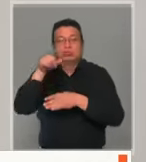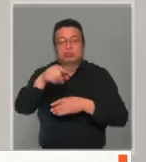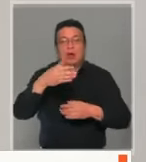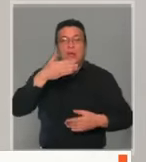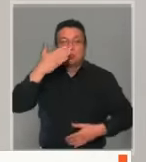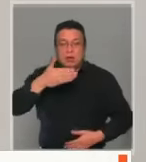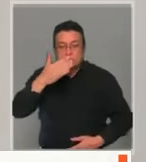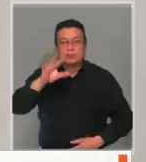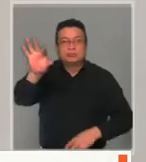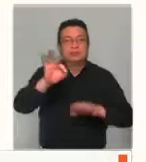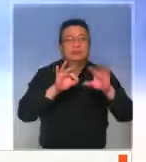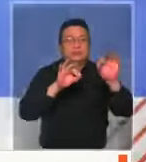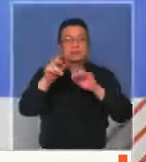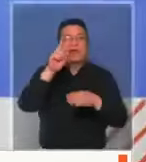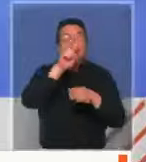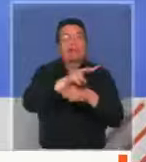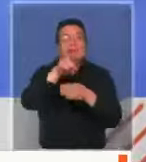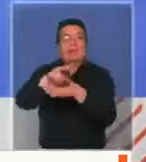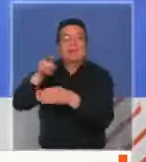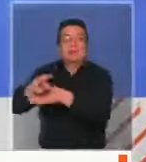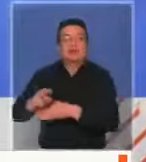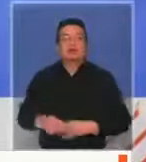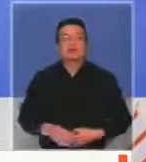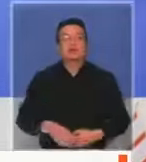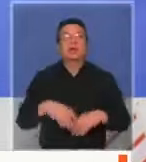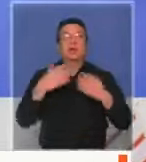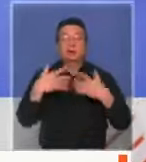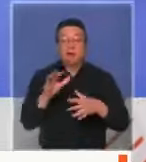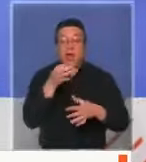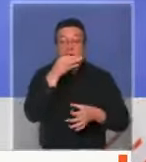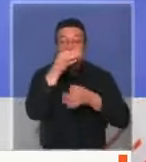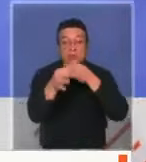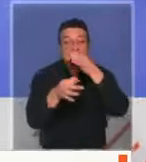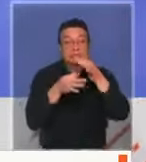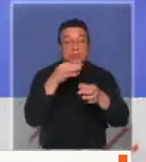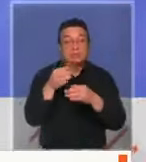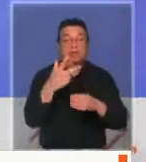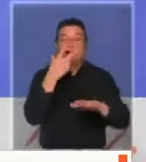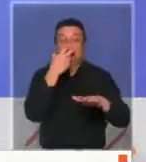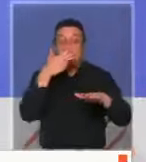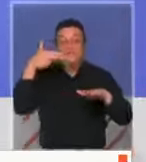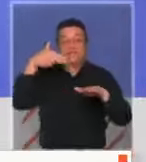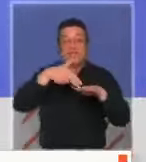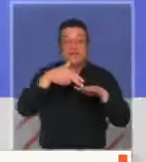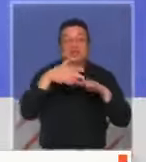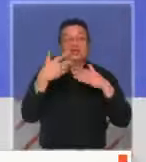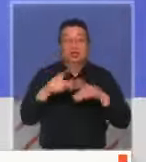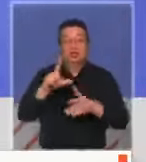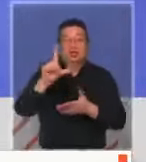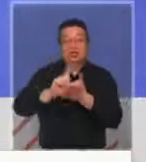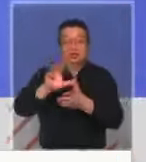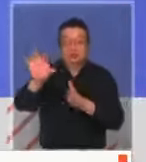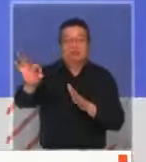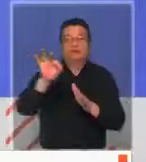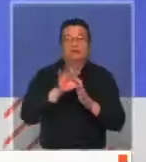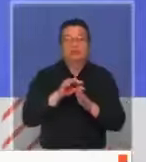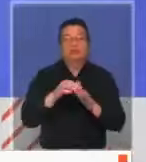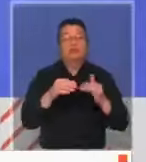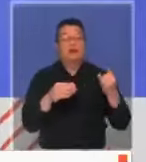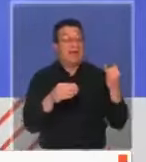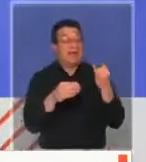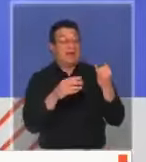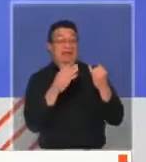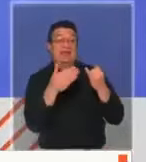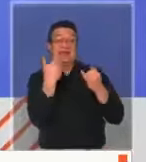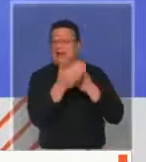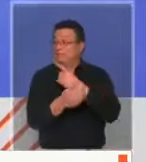declaraciones y empadronamiento a testigos. Como ya le contábamos, los servicentros son el lugar escogido. A su izquierda se muestra un robo